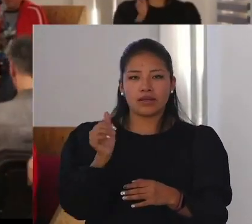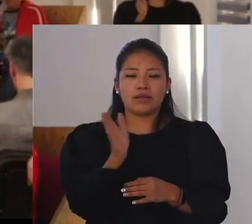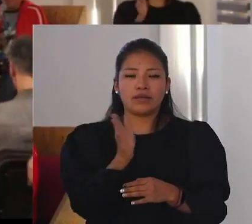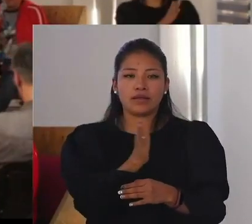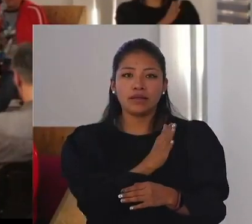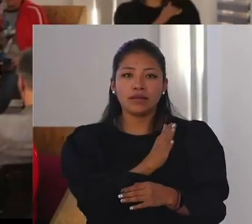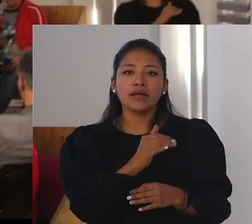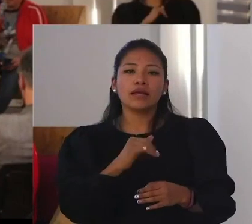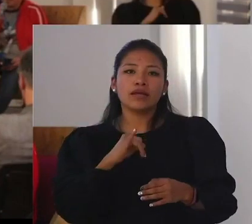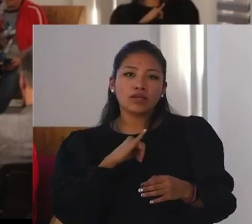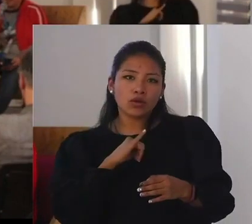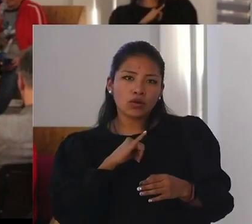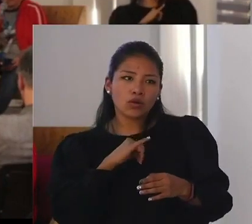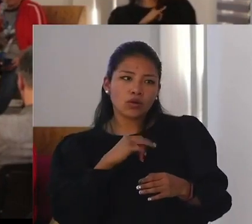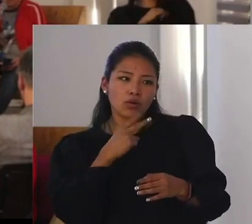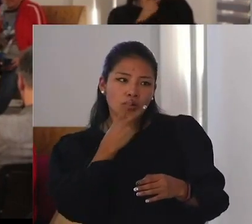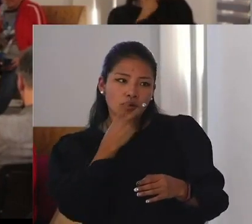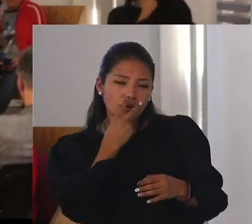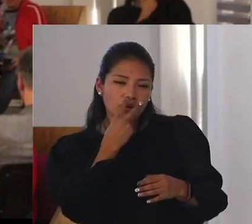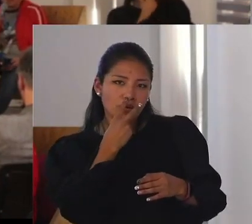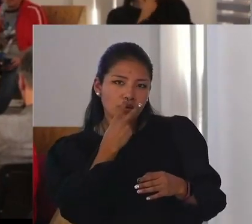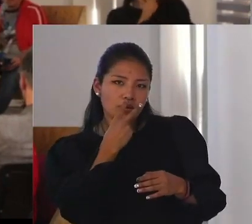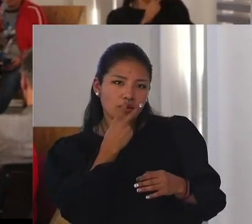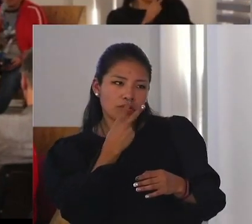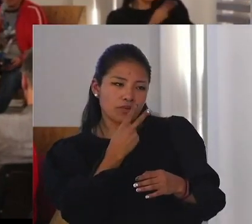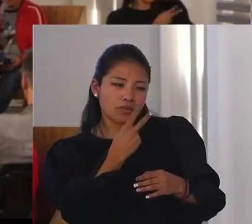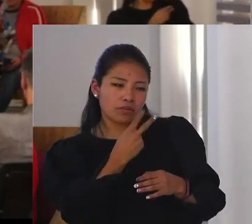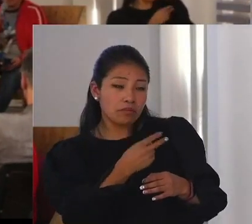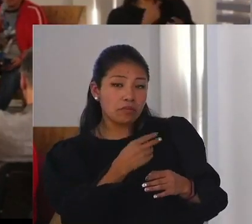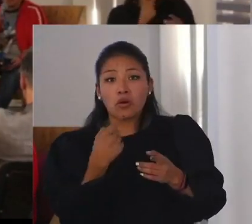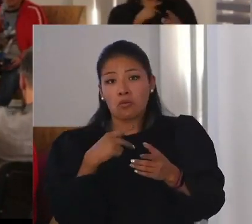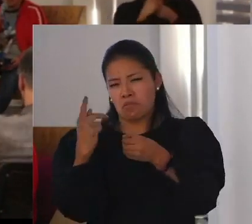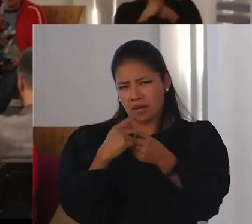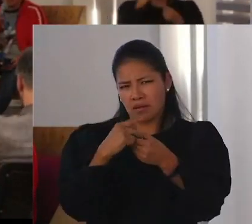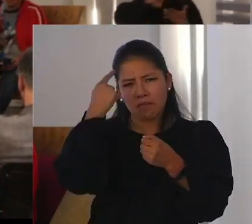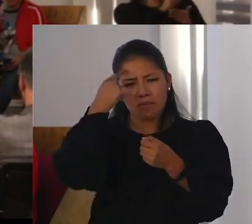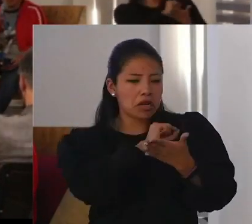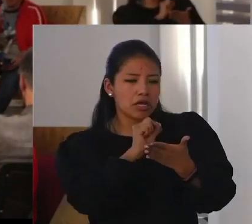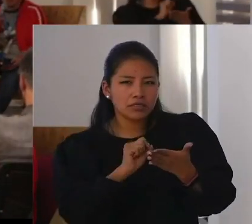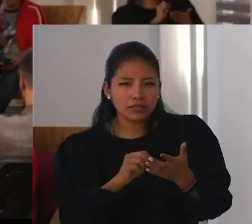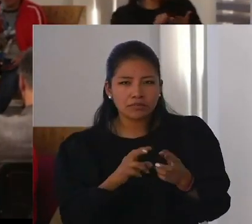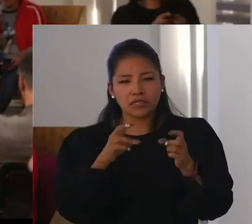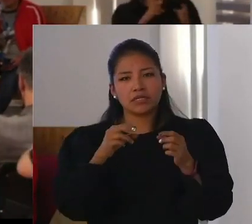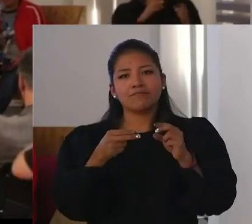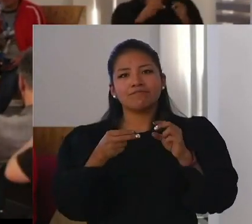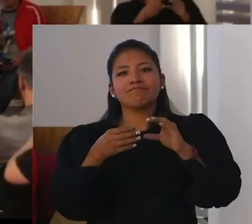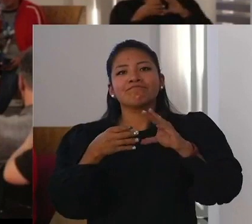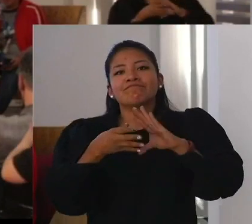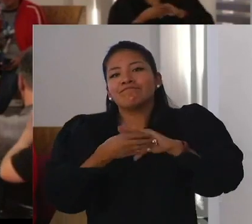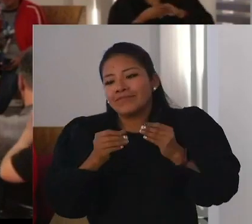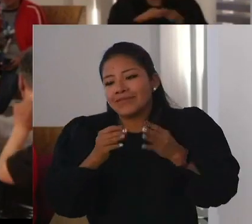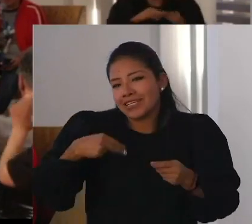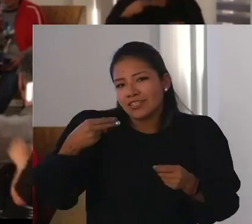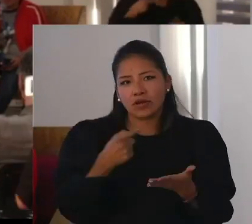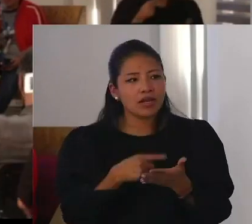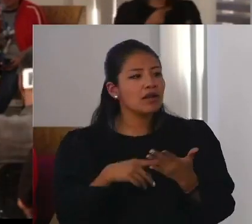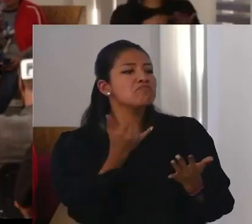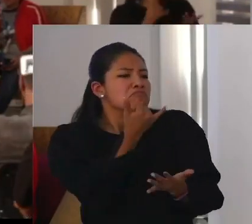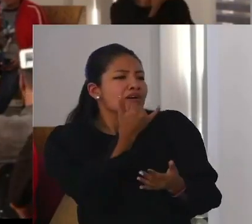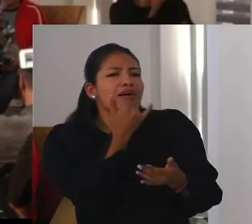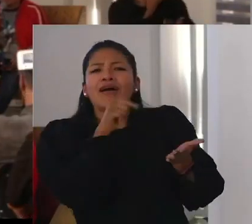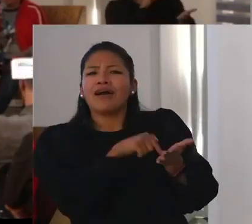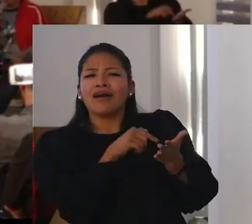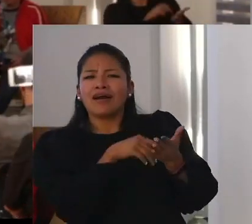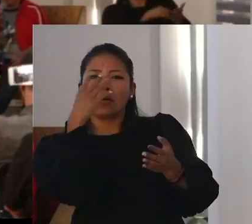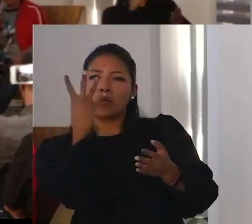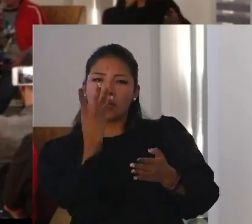ser escribir Las crónicas de lo que iba a ocurrir en estos cuatro días